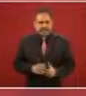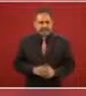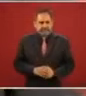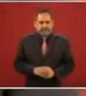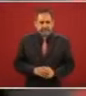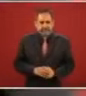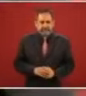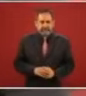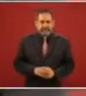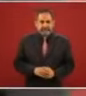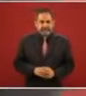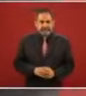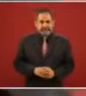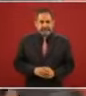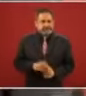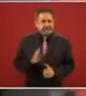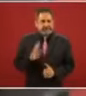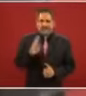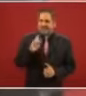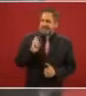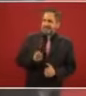Es una enfermedad